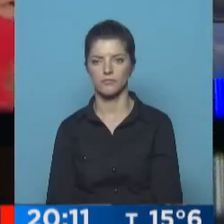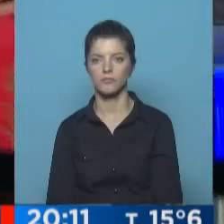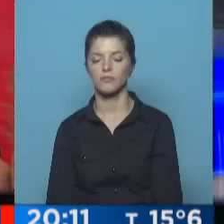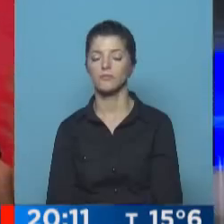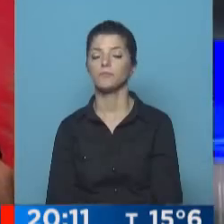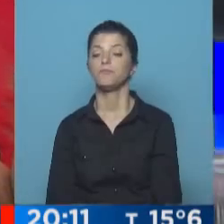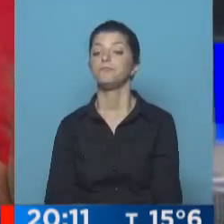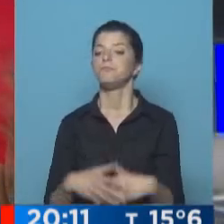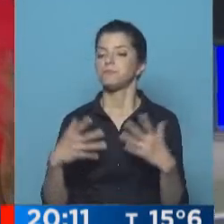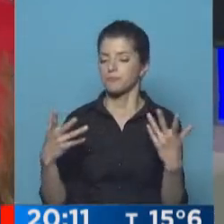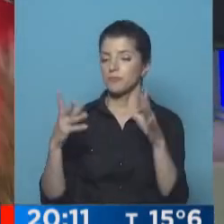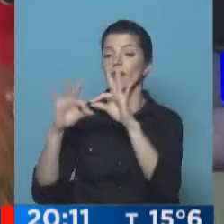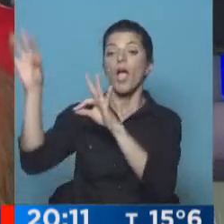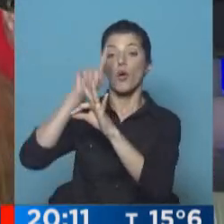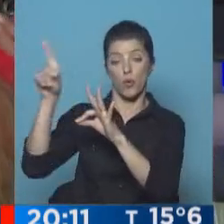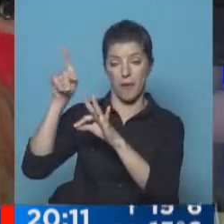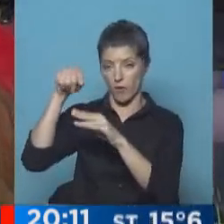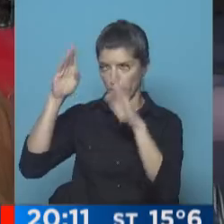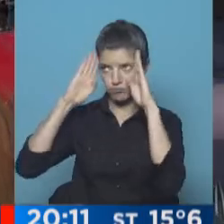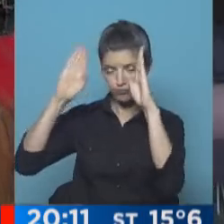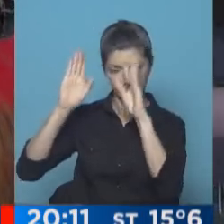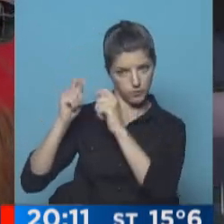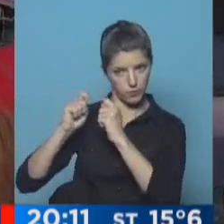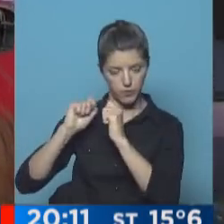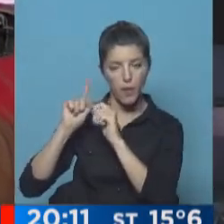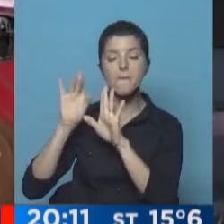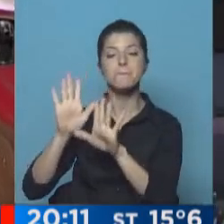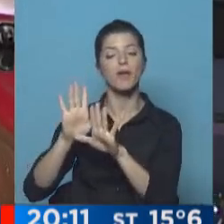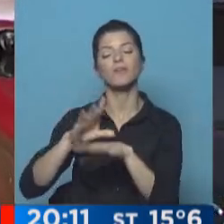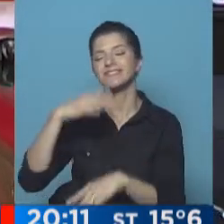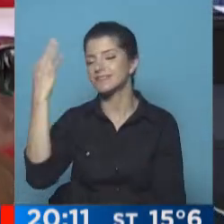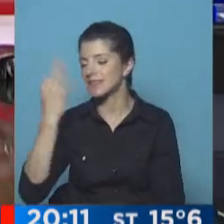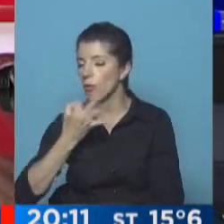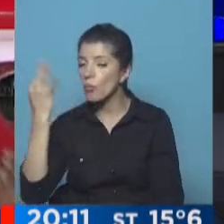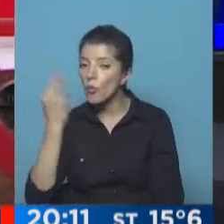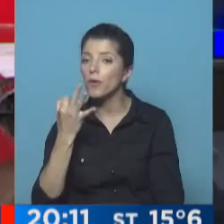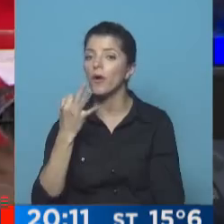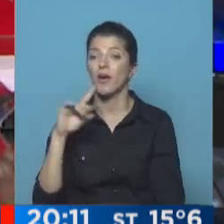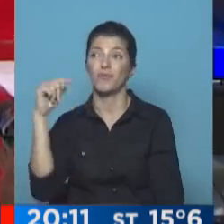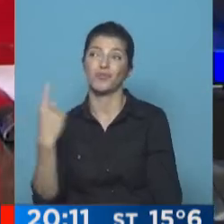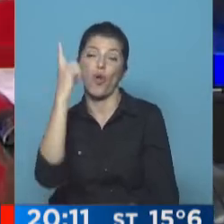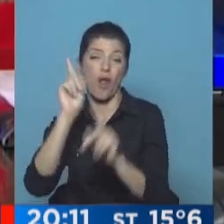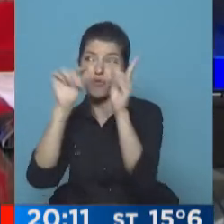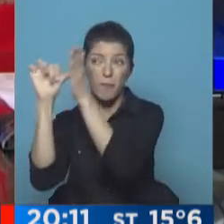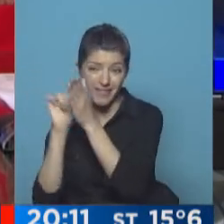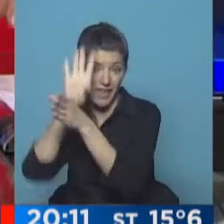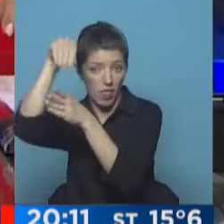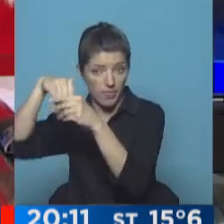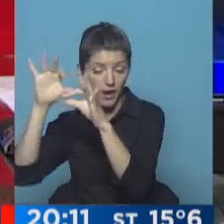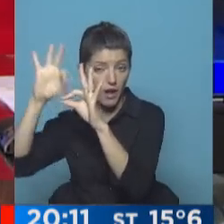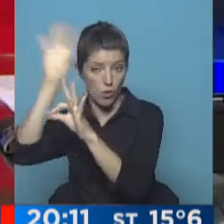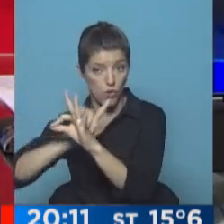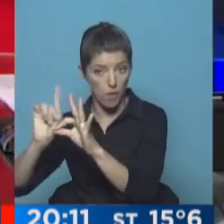indudablemente Europa está en el centro de la atención pero seguramente no es ni los únicos países que integran ese